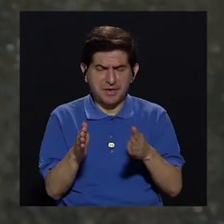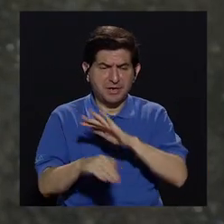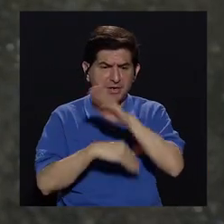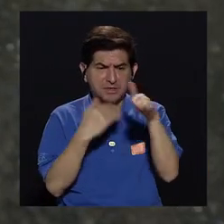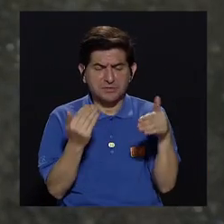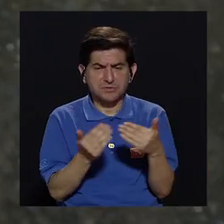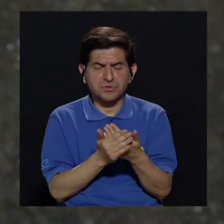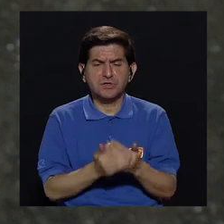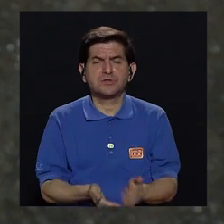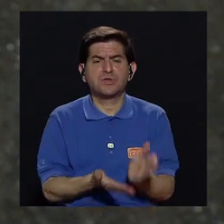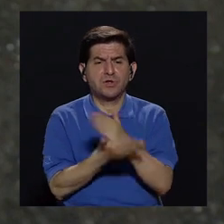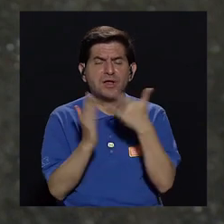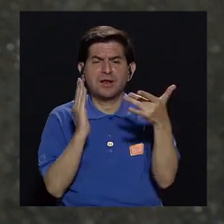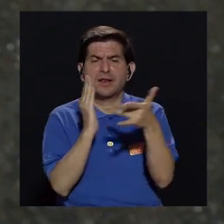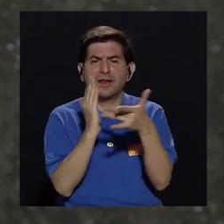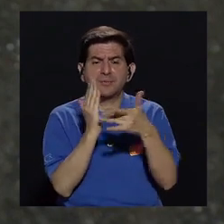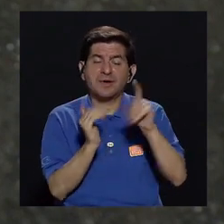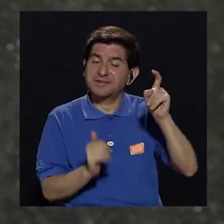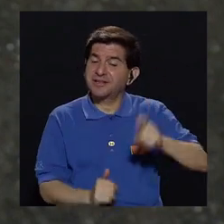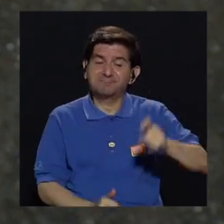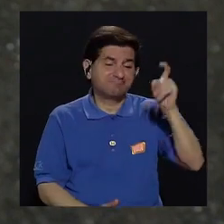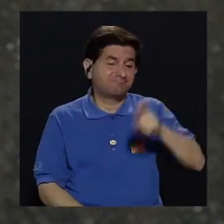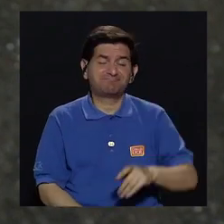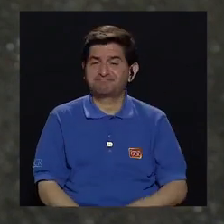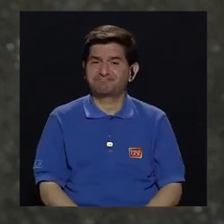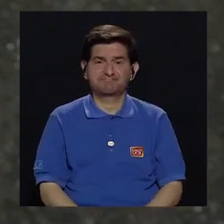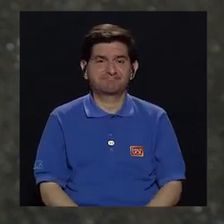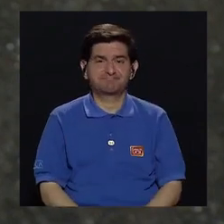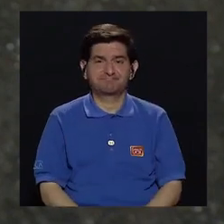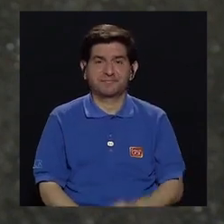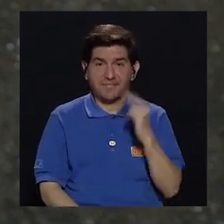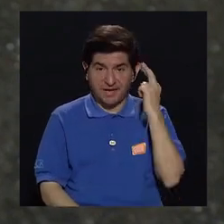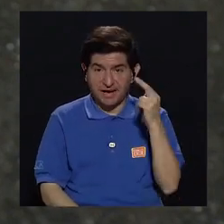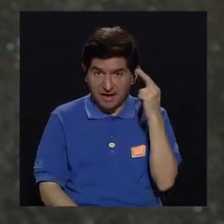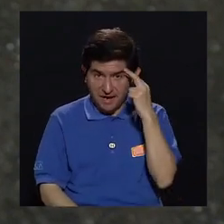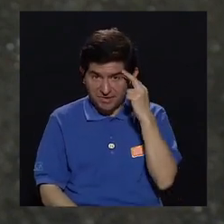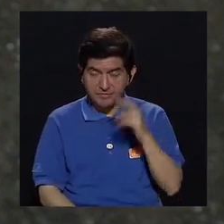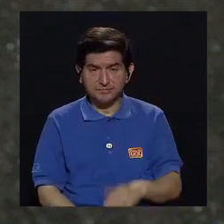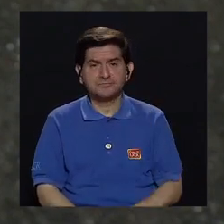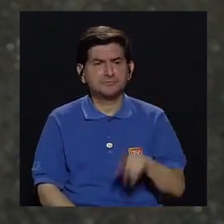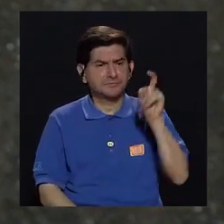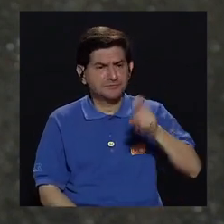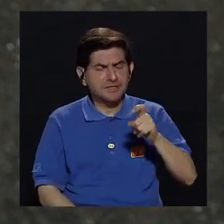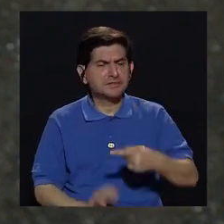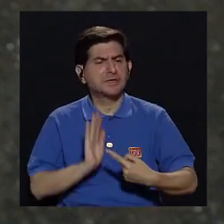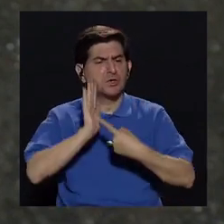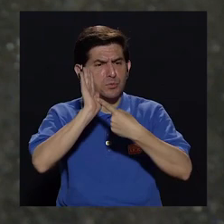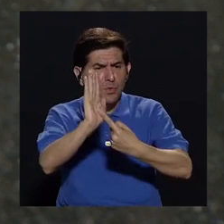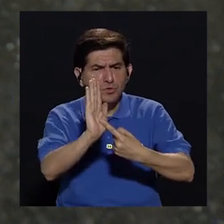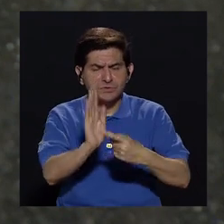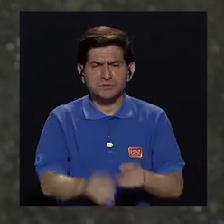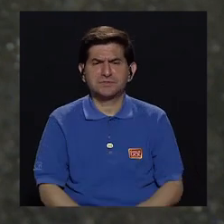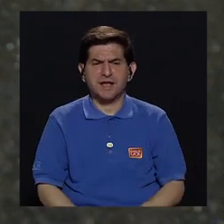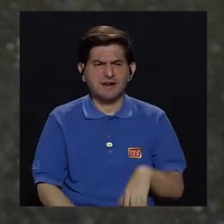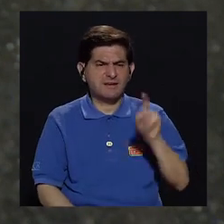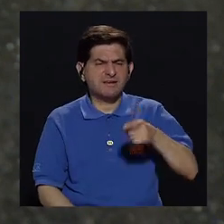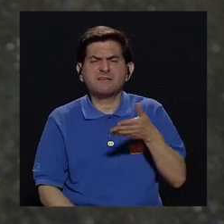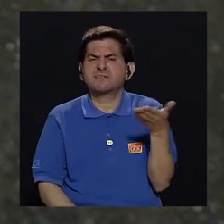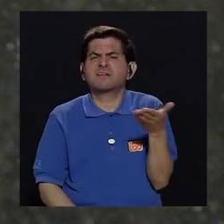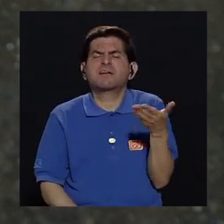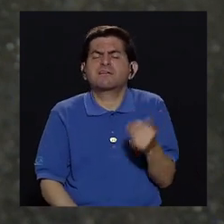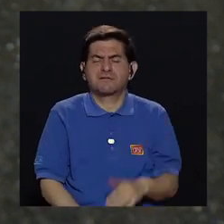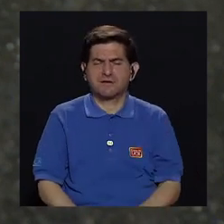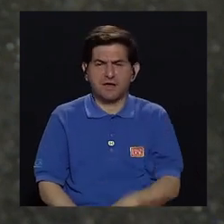toda la contraparte técnica, había que hacerlo, porque necesitamos poder evidenciar cuánto es lo que se